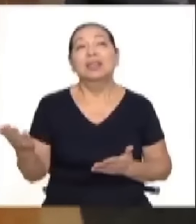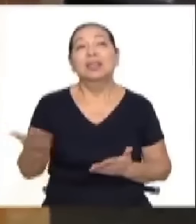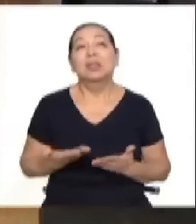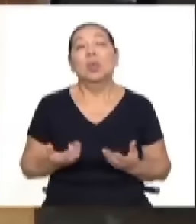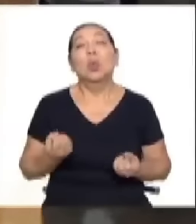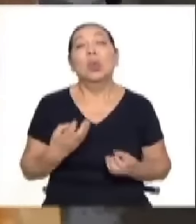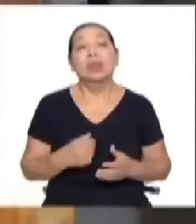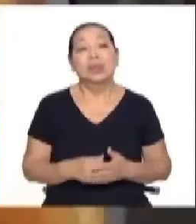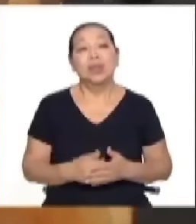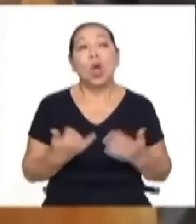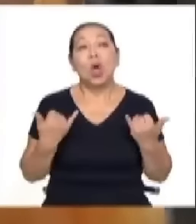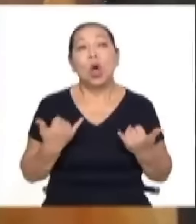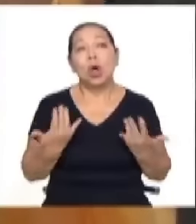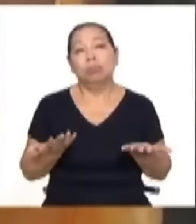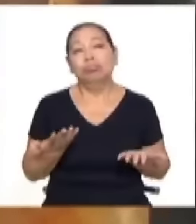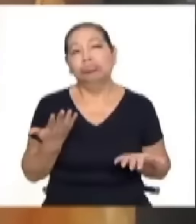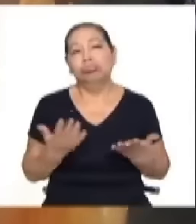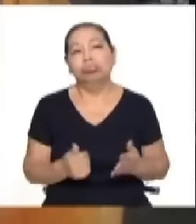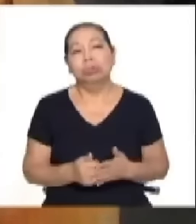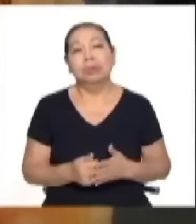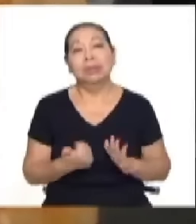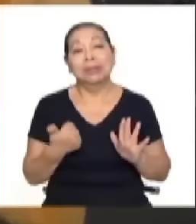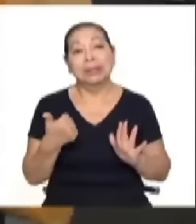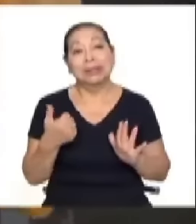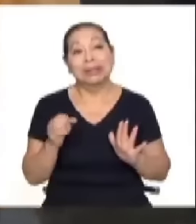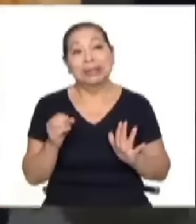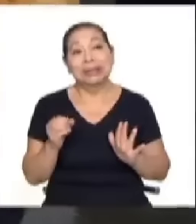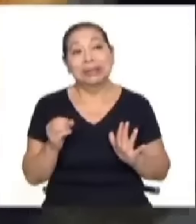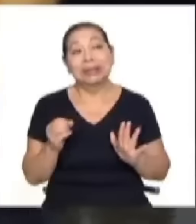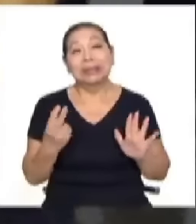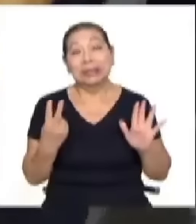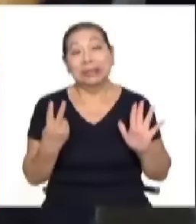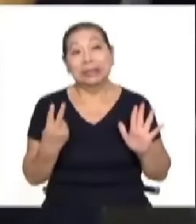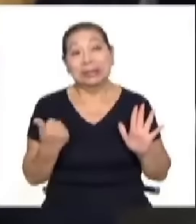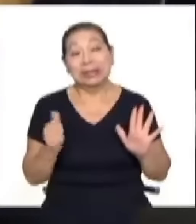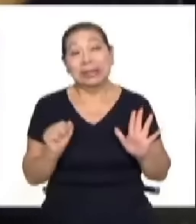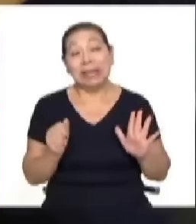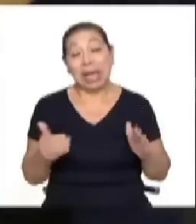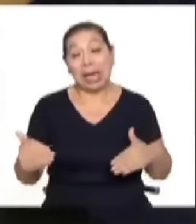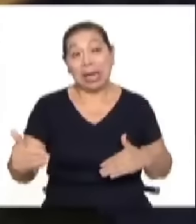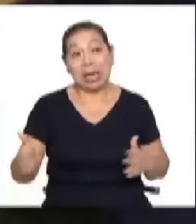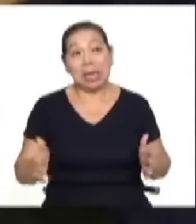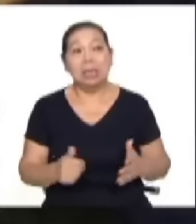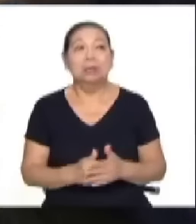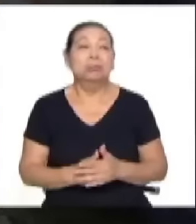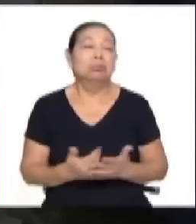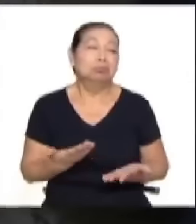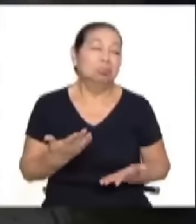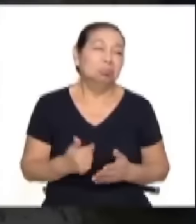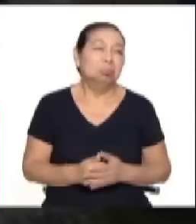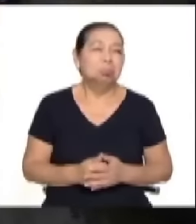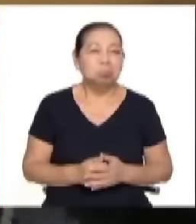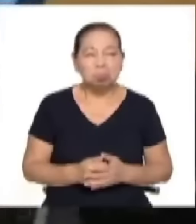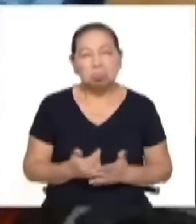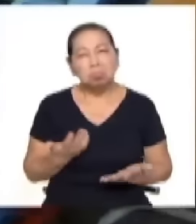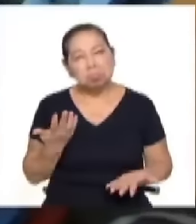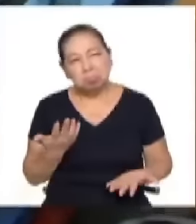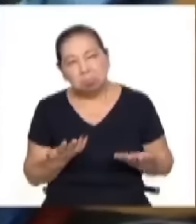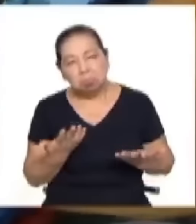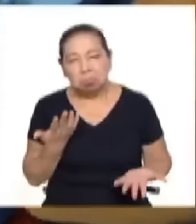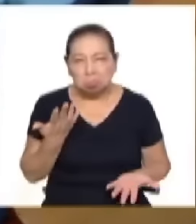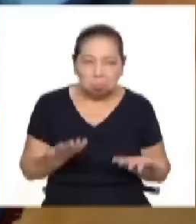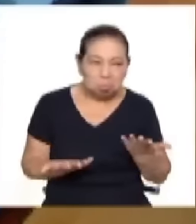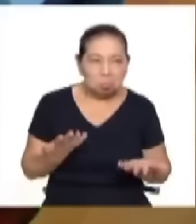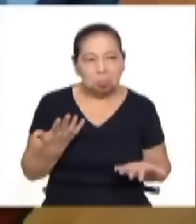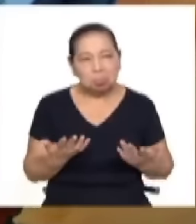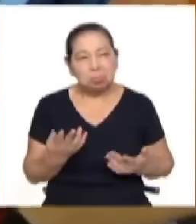de carga, por ejemplo, hoy? Hoy día son 60 cajas, 70 cajas. ¿Cuánto representa en kilos? Algo de